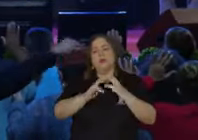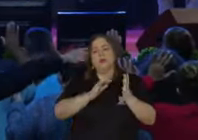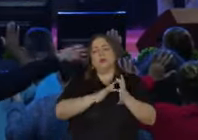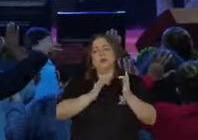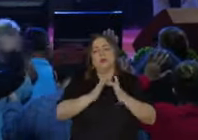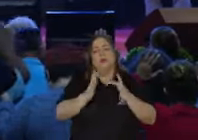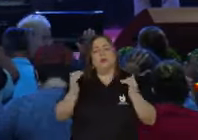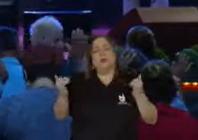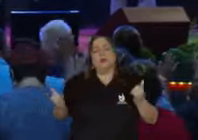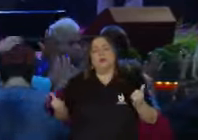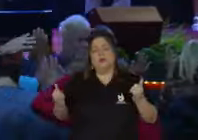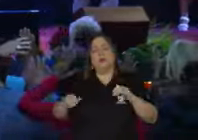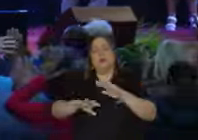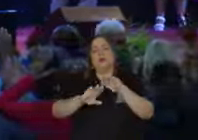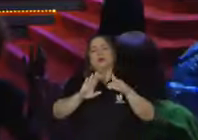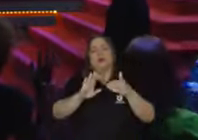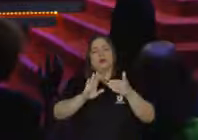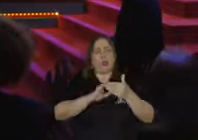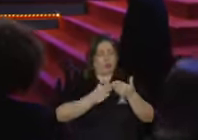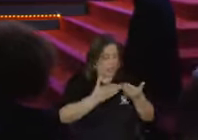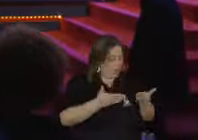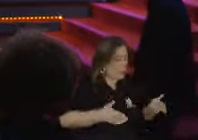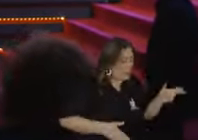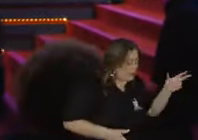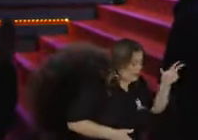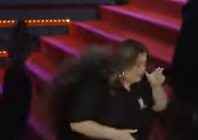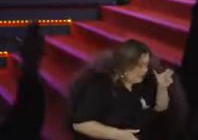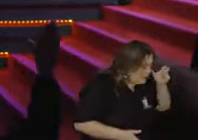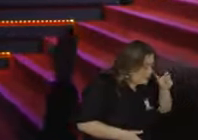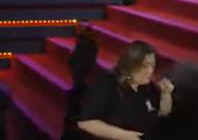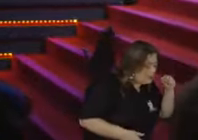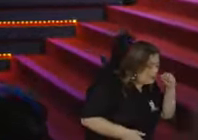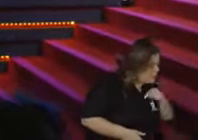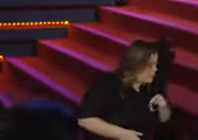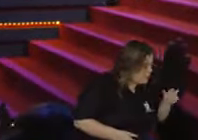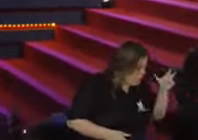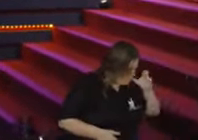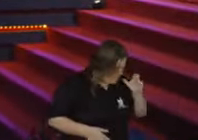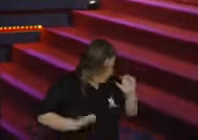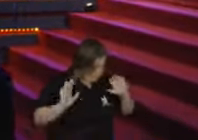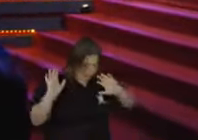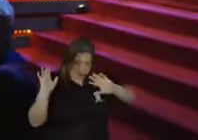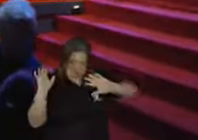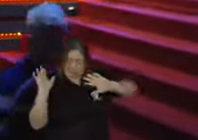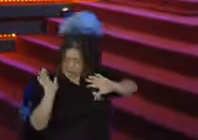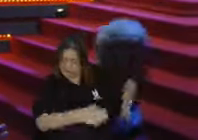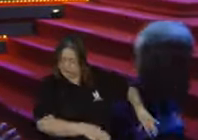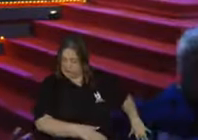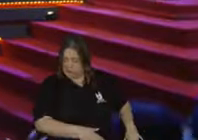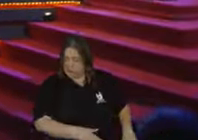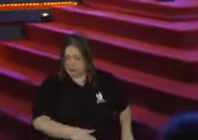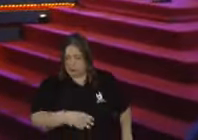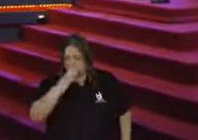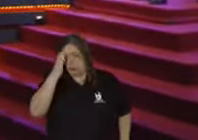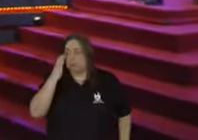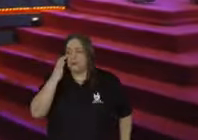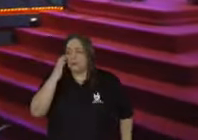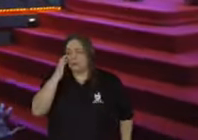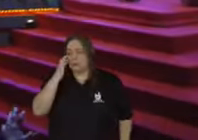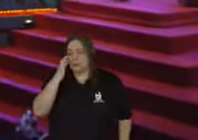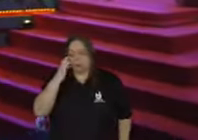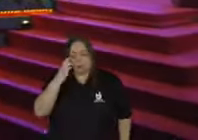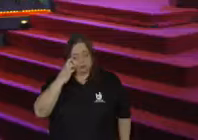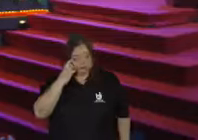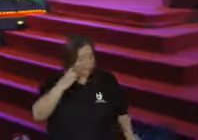ahora, toda obra del enemigo, toda mentira del diablo, oh, todo león rugiente que está buscando a